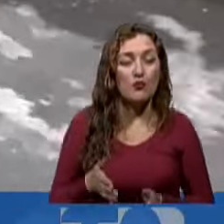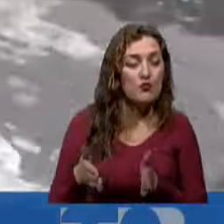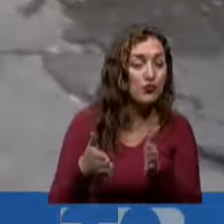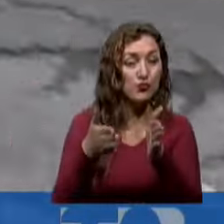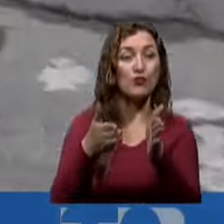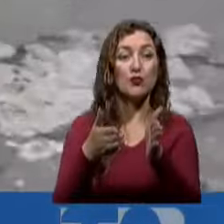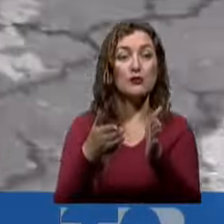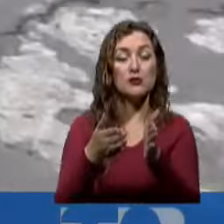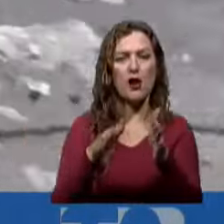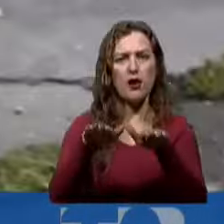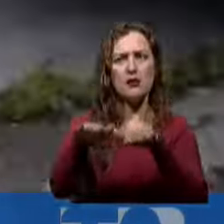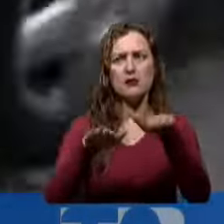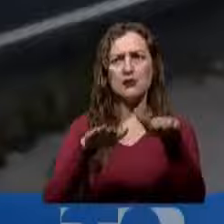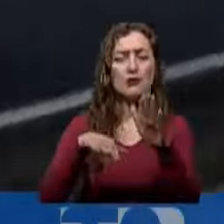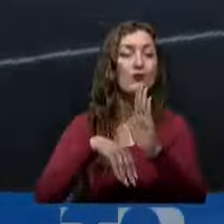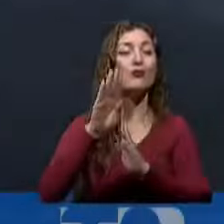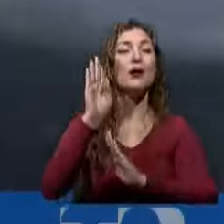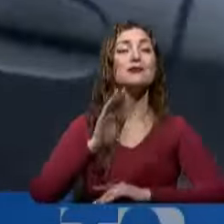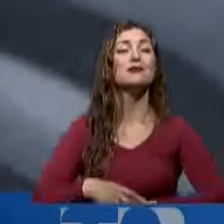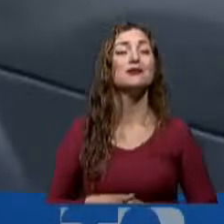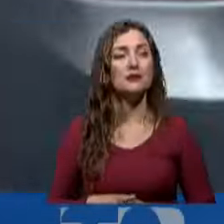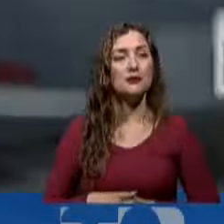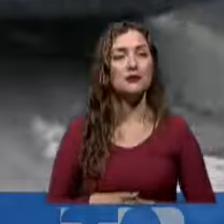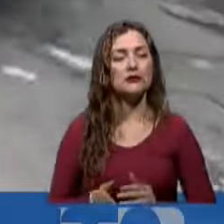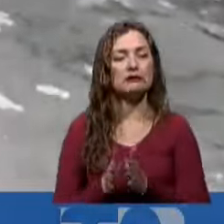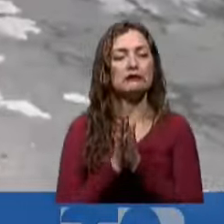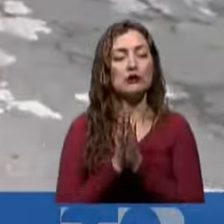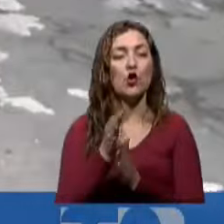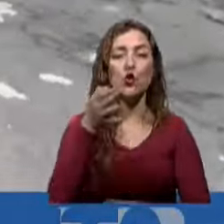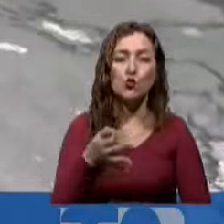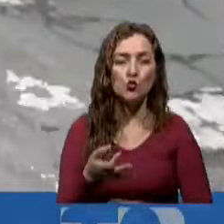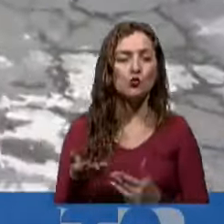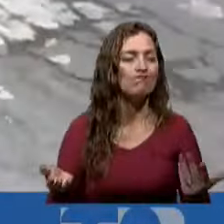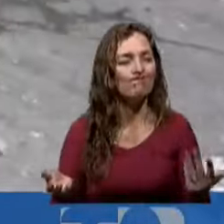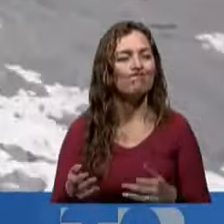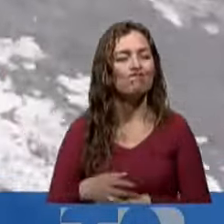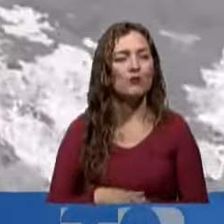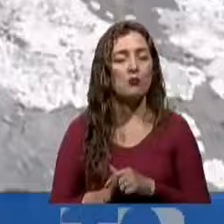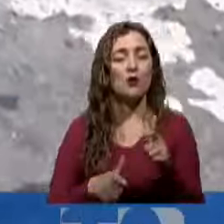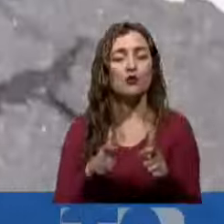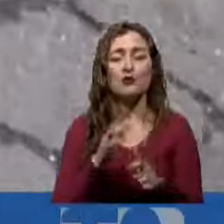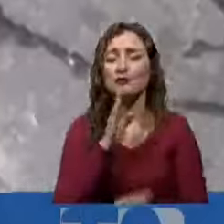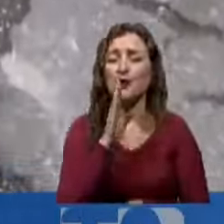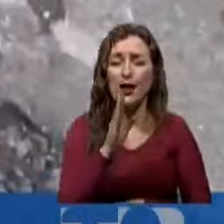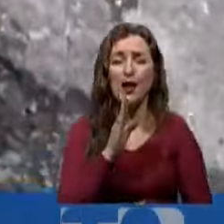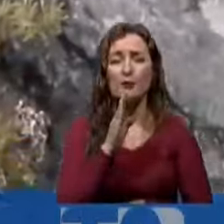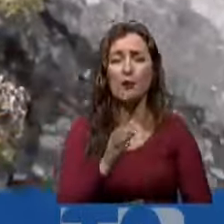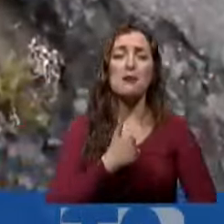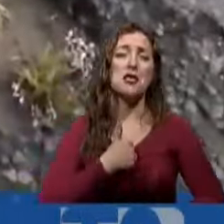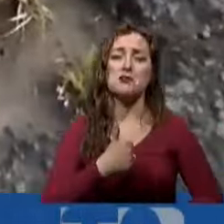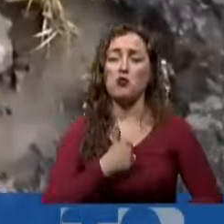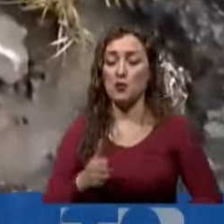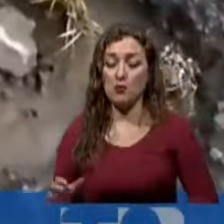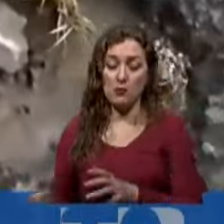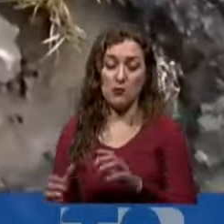calles bastante transitadas de este sector y pues están solicitando justamente eso. Los vecinos tienen que constantemente rellenar los huecos